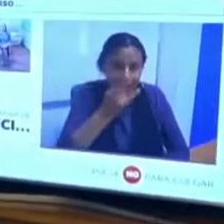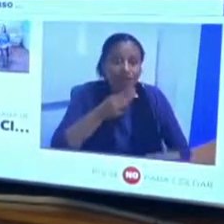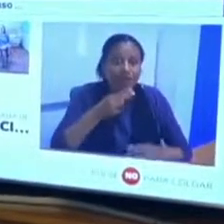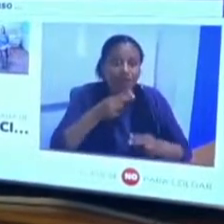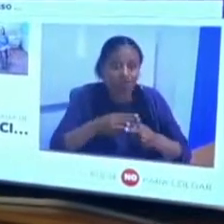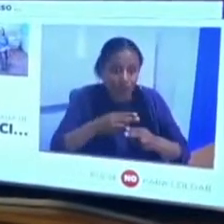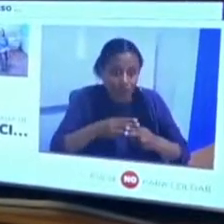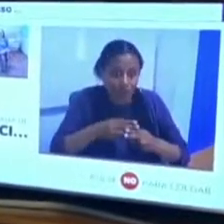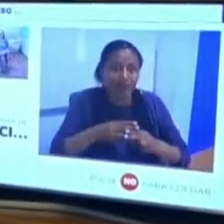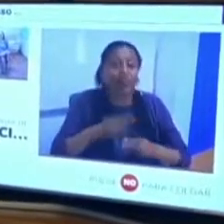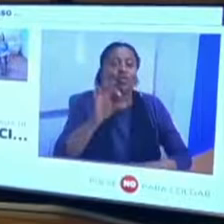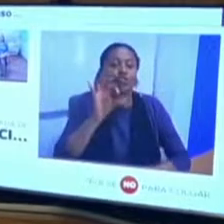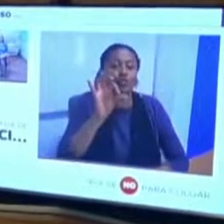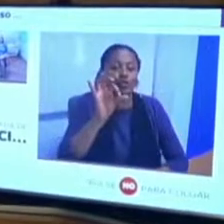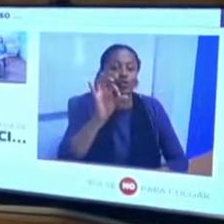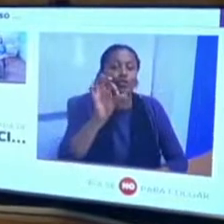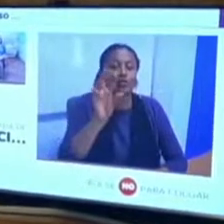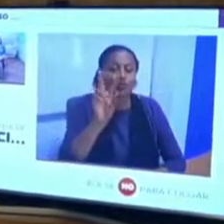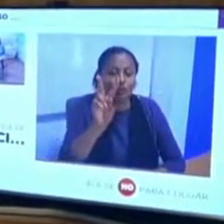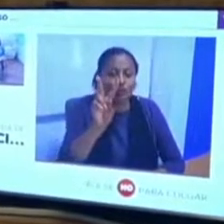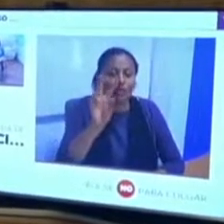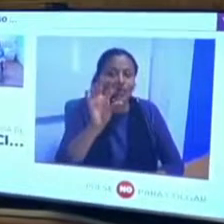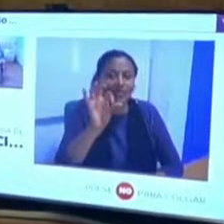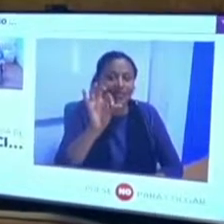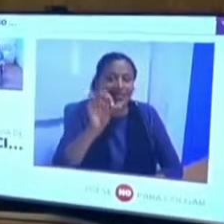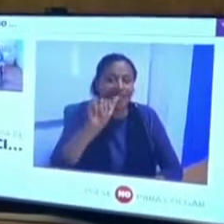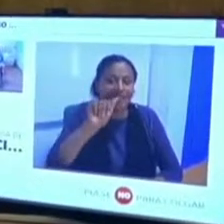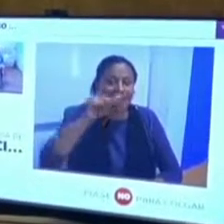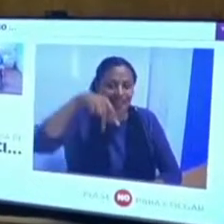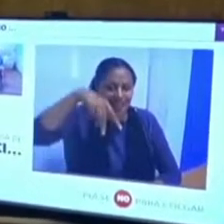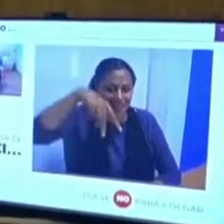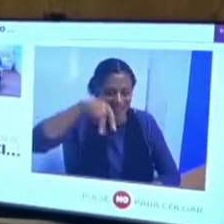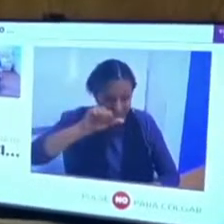es este y mi nombre es